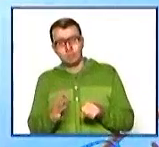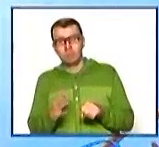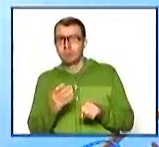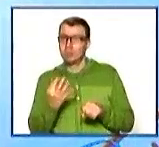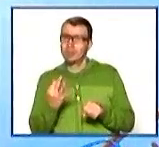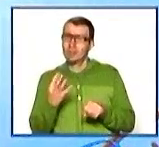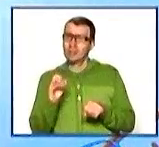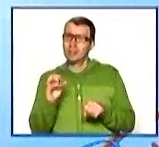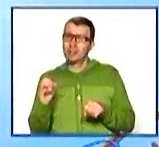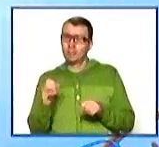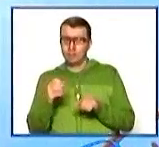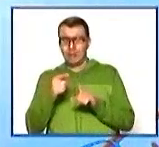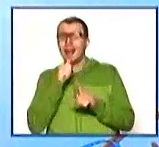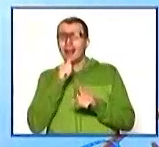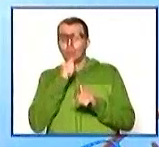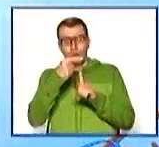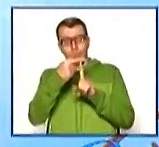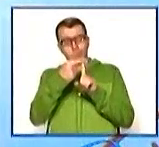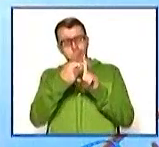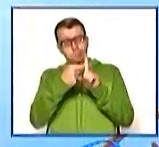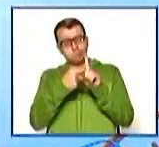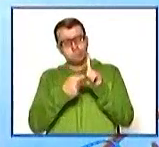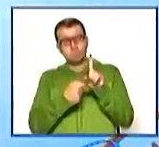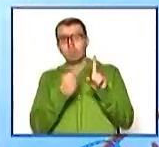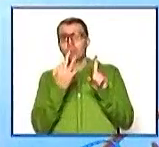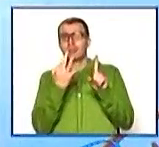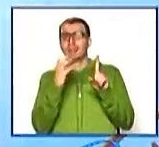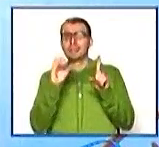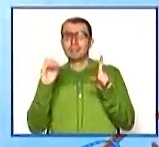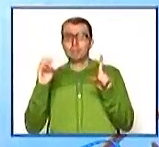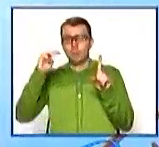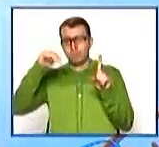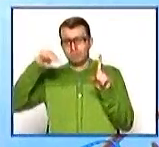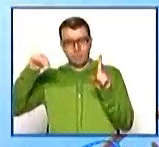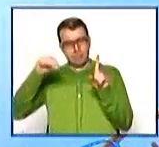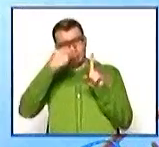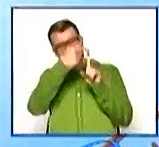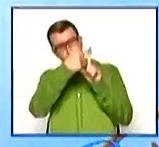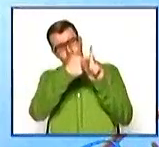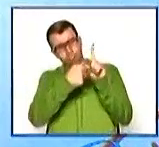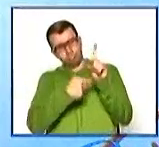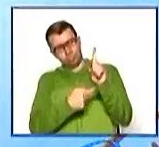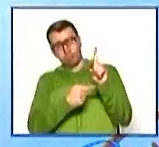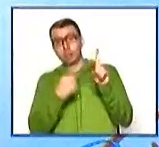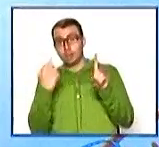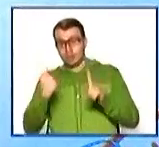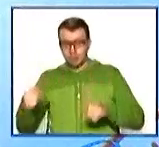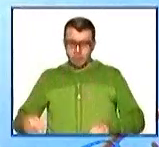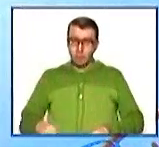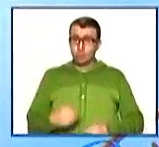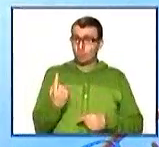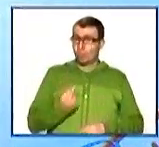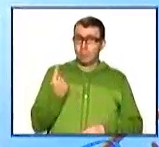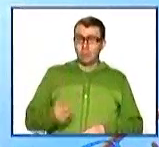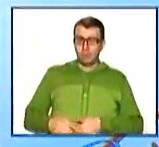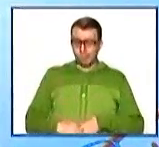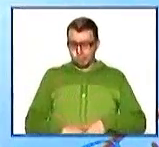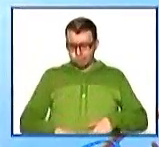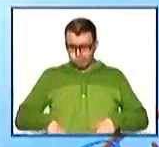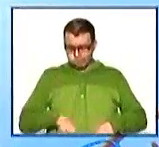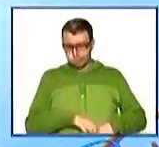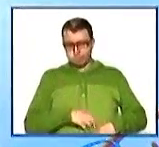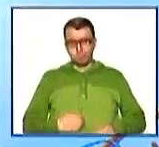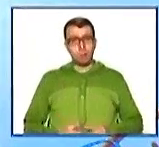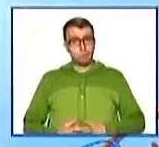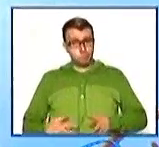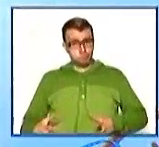500 centímetros de agua. Eso es agua que llegará a esa parte final del intestino grueso. Porque la gente dice, no, es que acaba con la flora. Eso